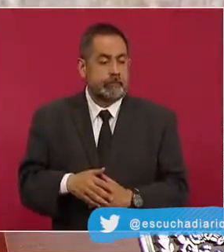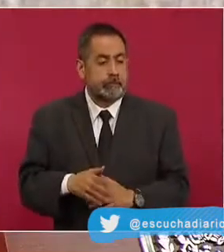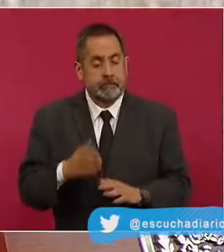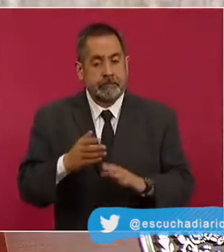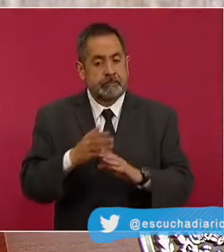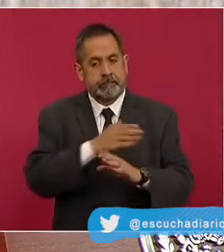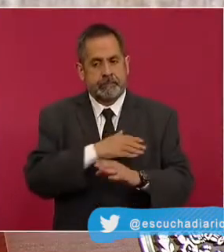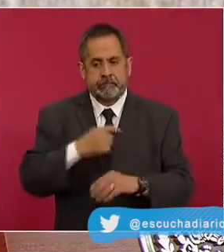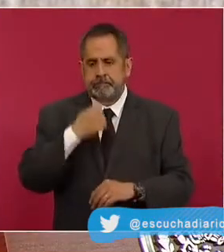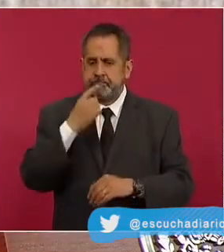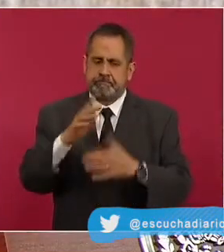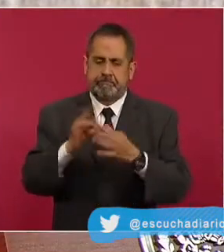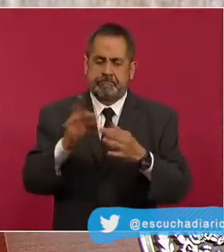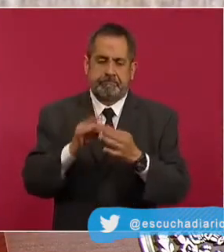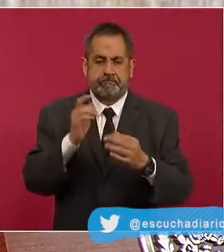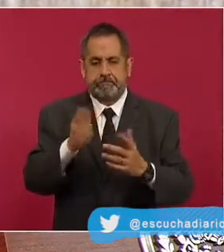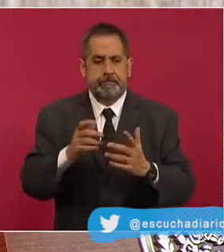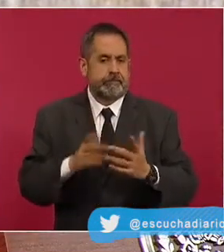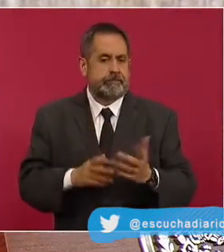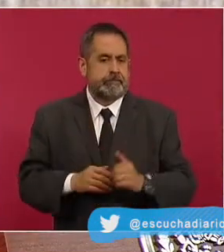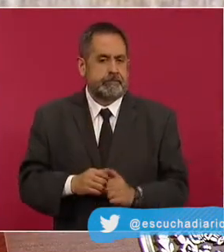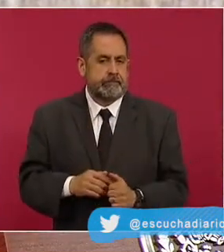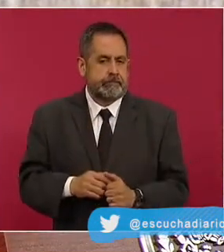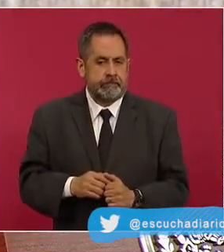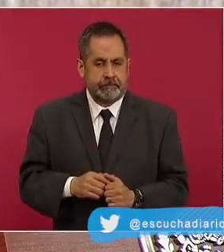hasta se